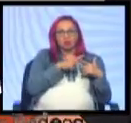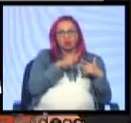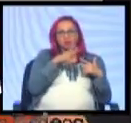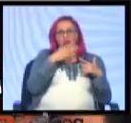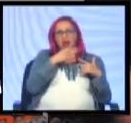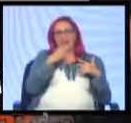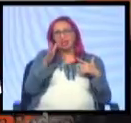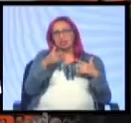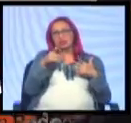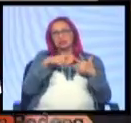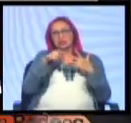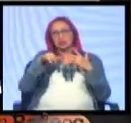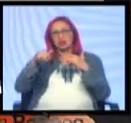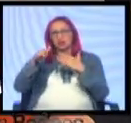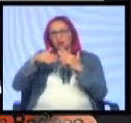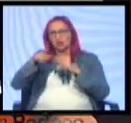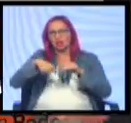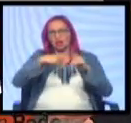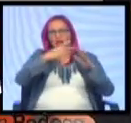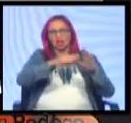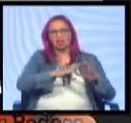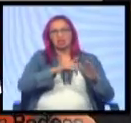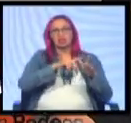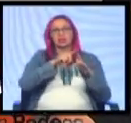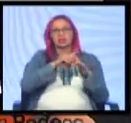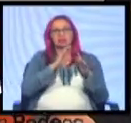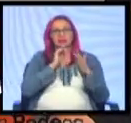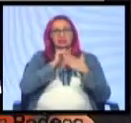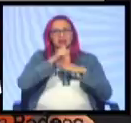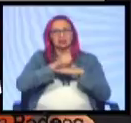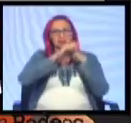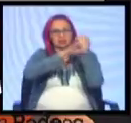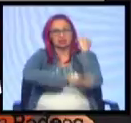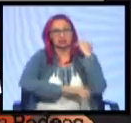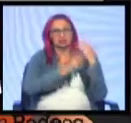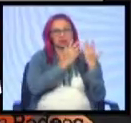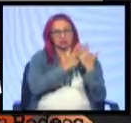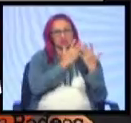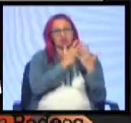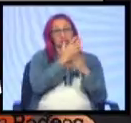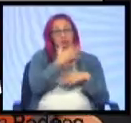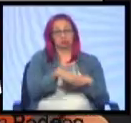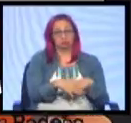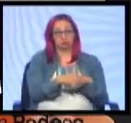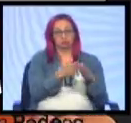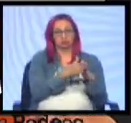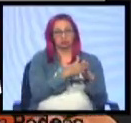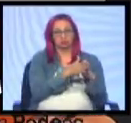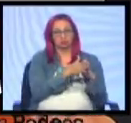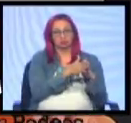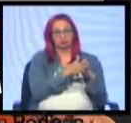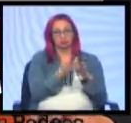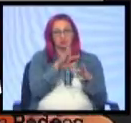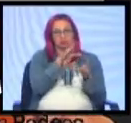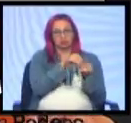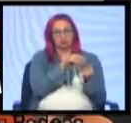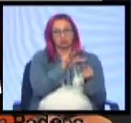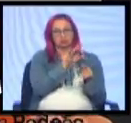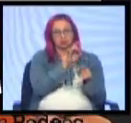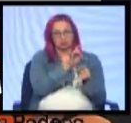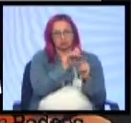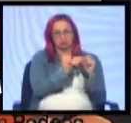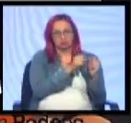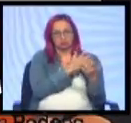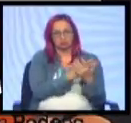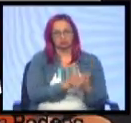Cantos, se juega toda hora del día. Ahí estamos estableciendo penas de prisión considerables que van incluso hasta los